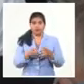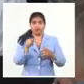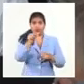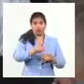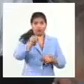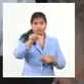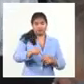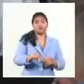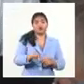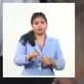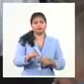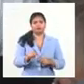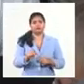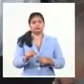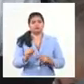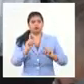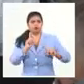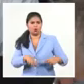doble rasero,